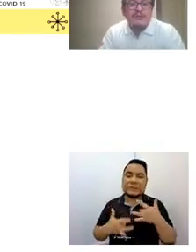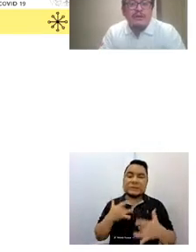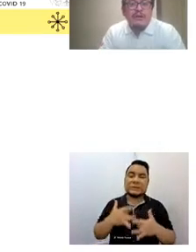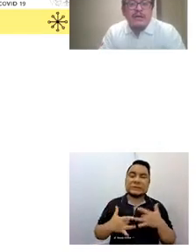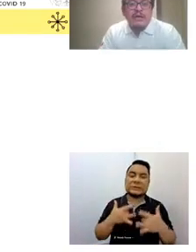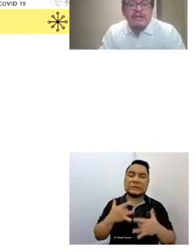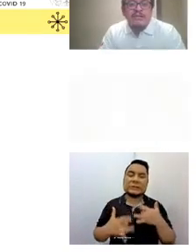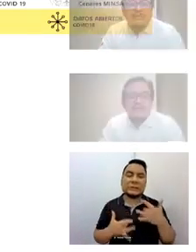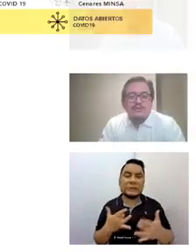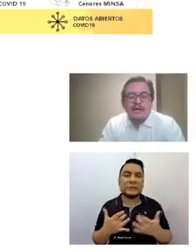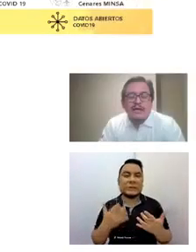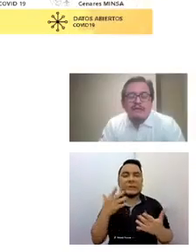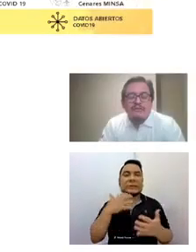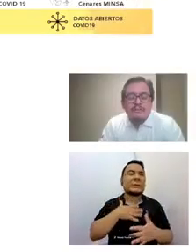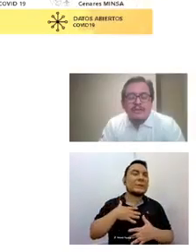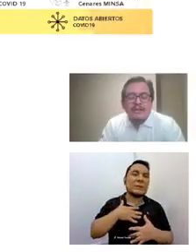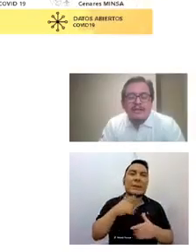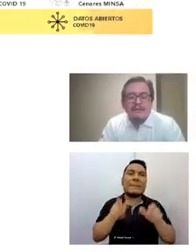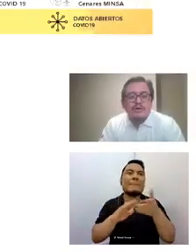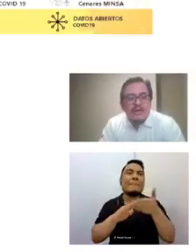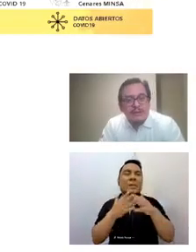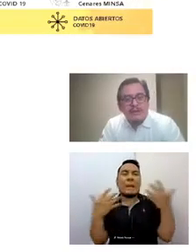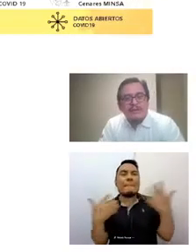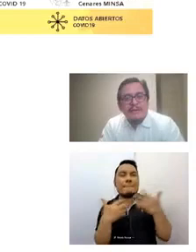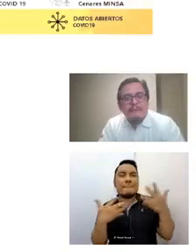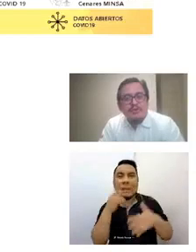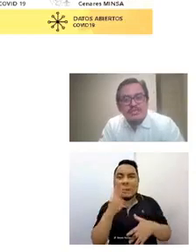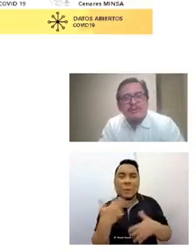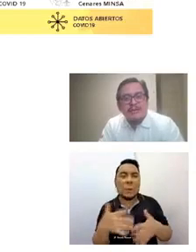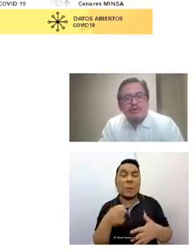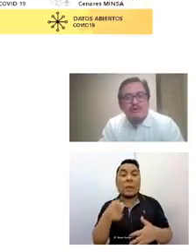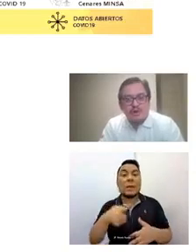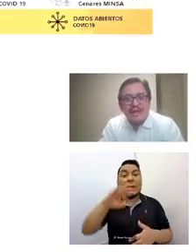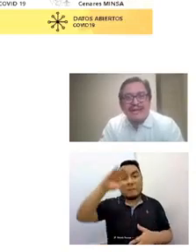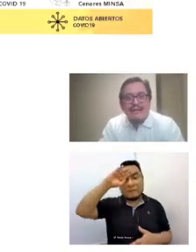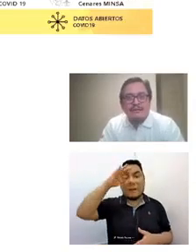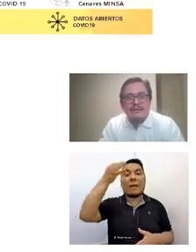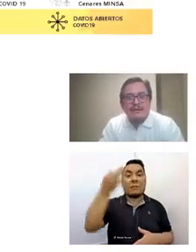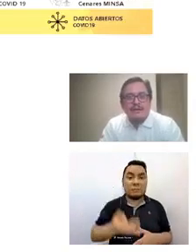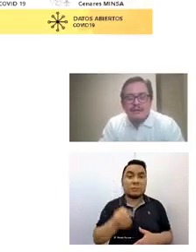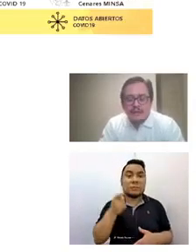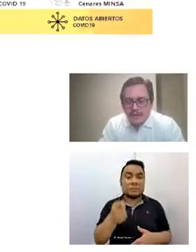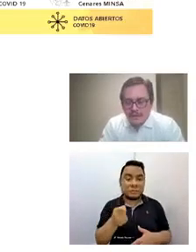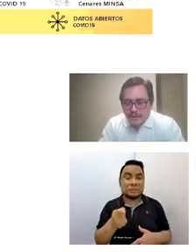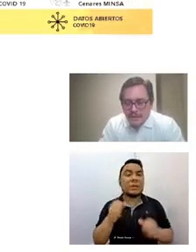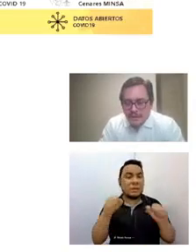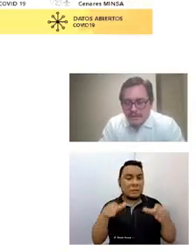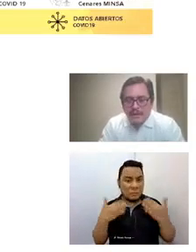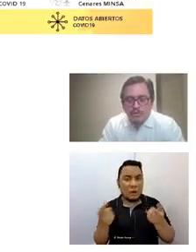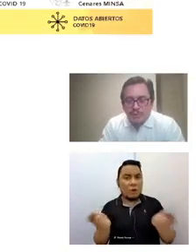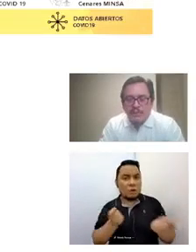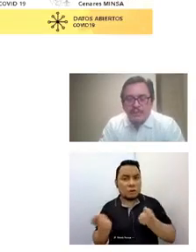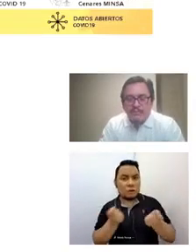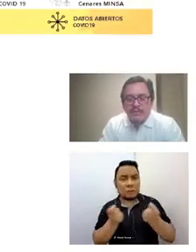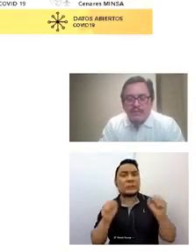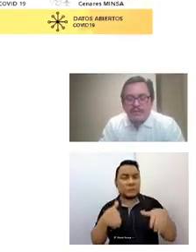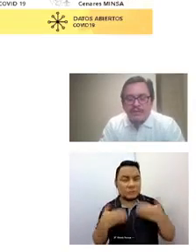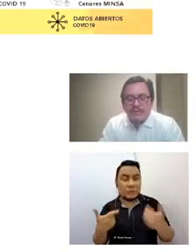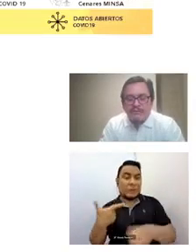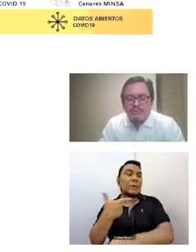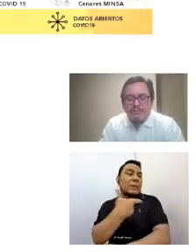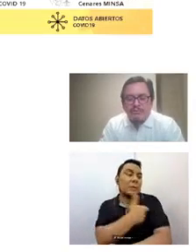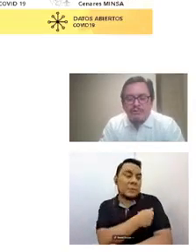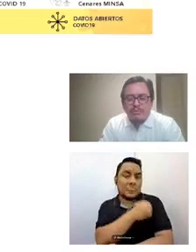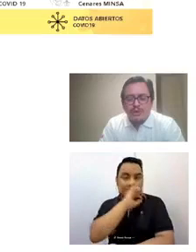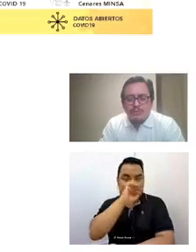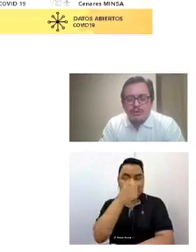la población. Esta es una enfermedad totalmente posible de controlar. La vacuna evidentemente va a